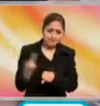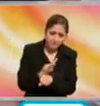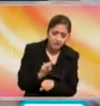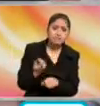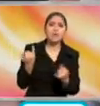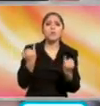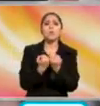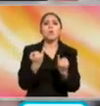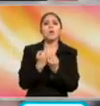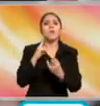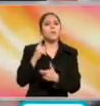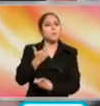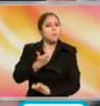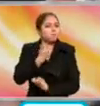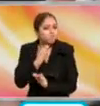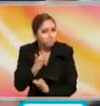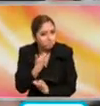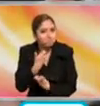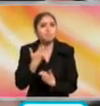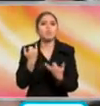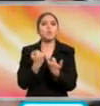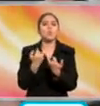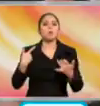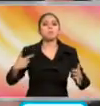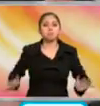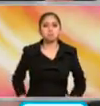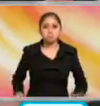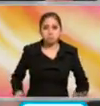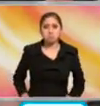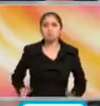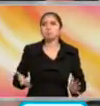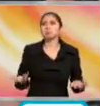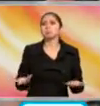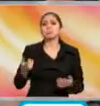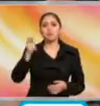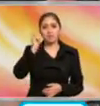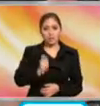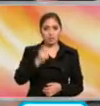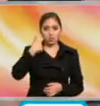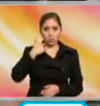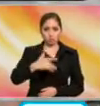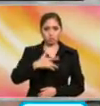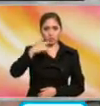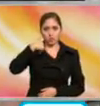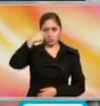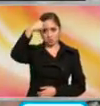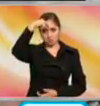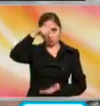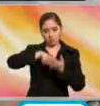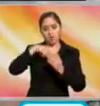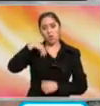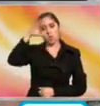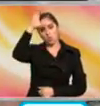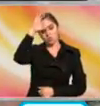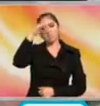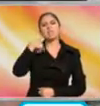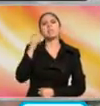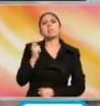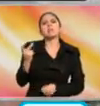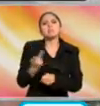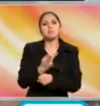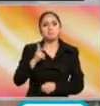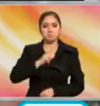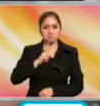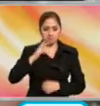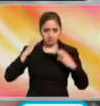de buen humor y es una lección de empatía, es una lección de conciencia sobre lo que somos nosotros. No dejen de ir al